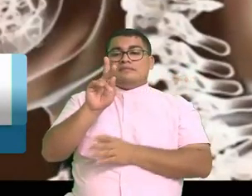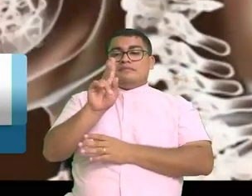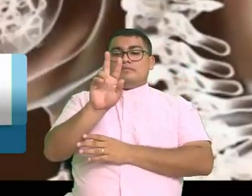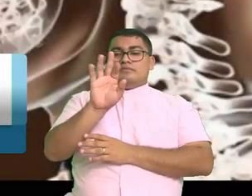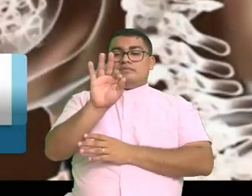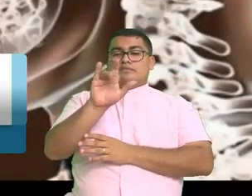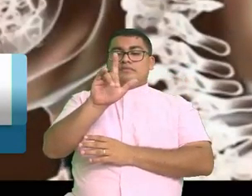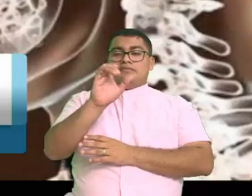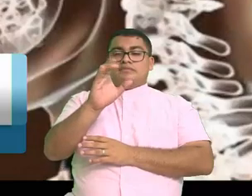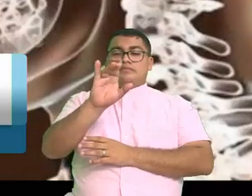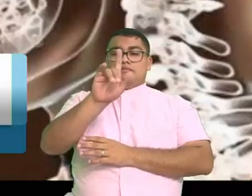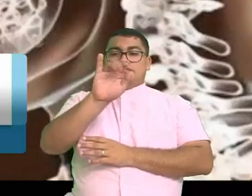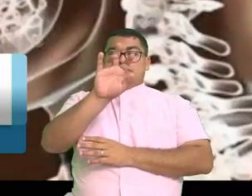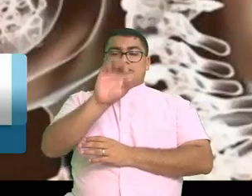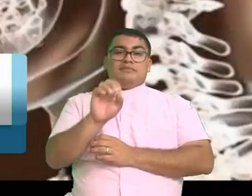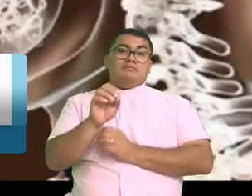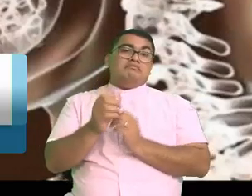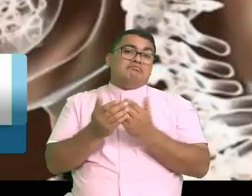profiláctico, ¿verdad?